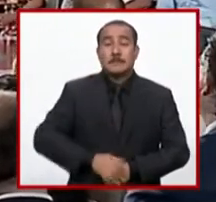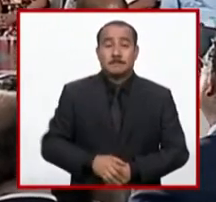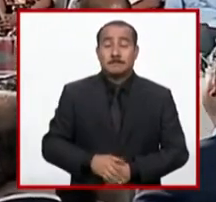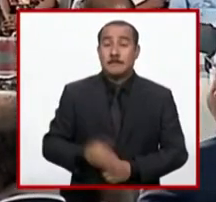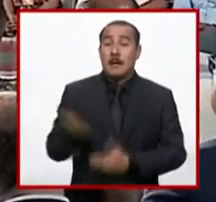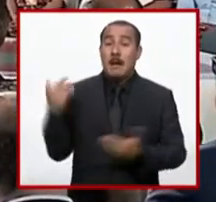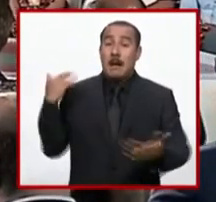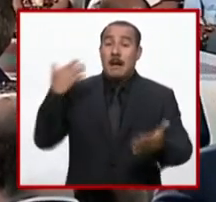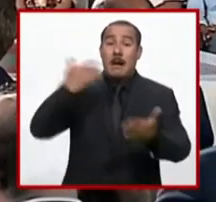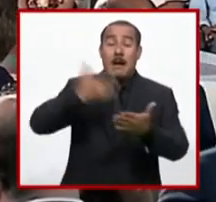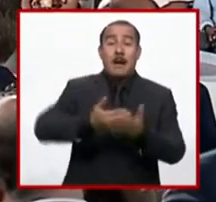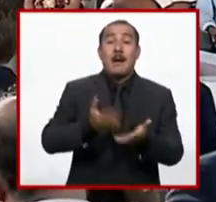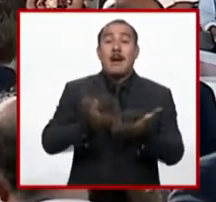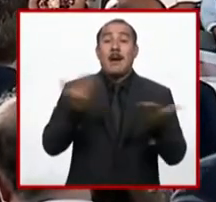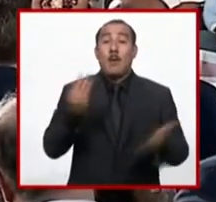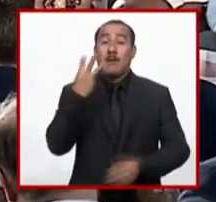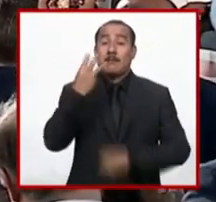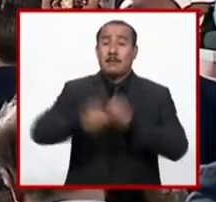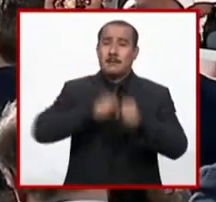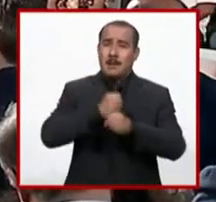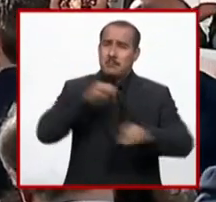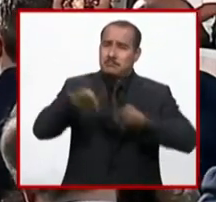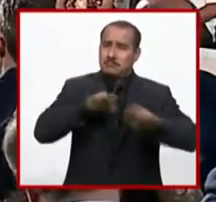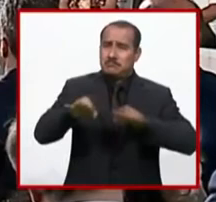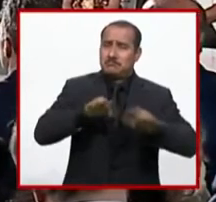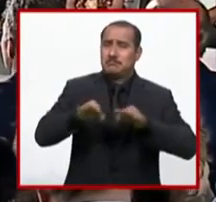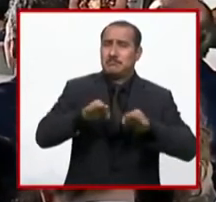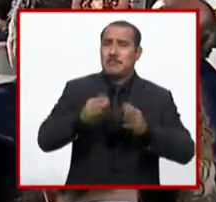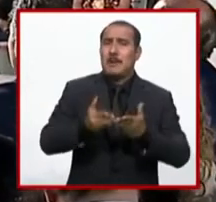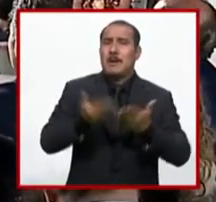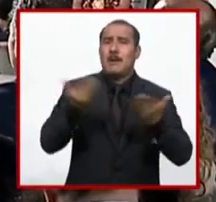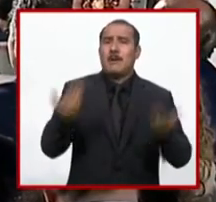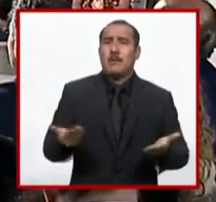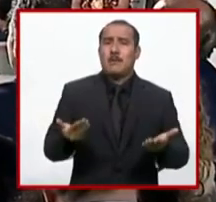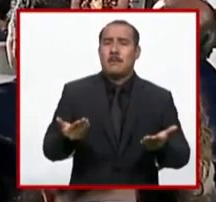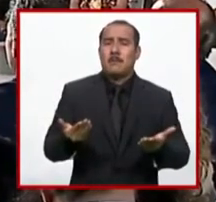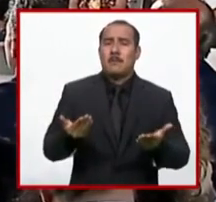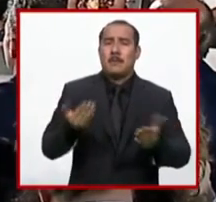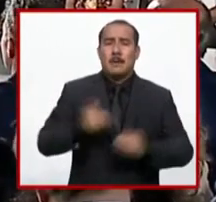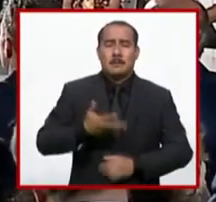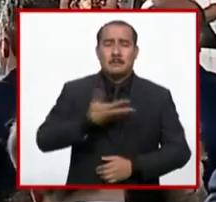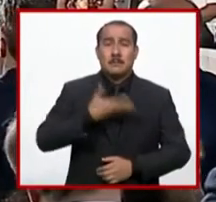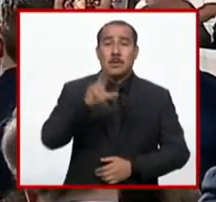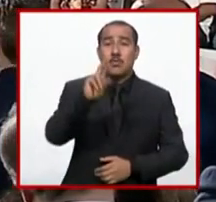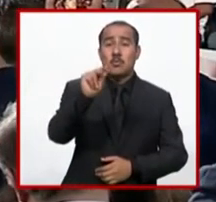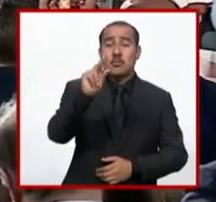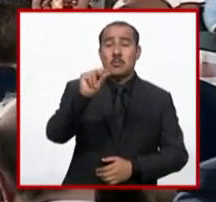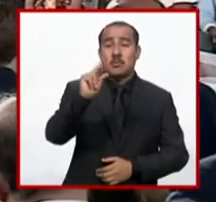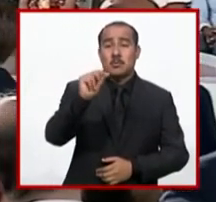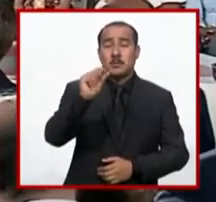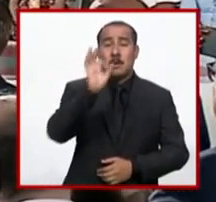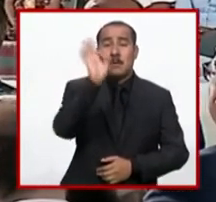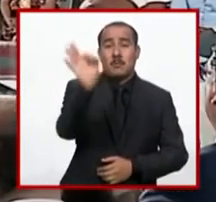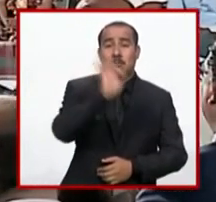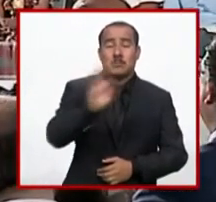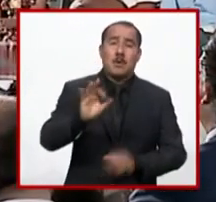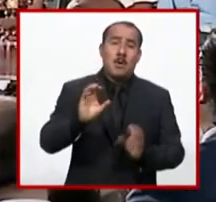día de hoy, a 3 años de distancia, hemos podido mantener un abasto del 80%